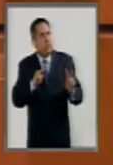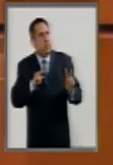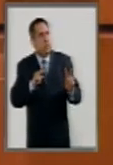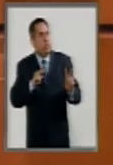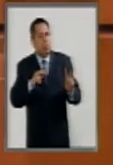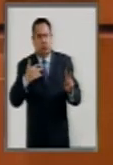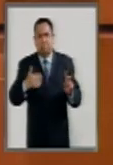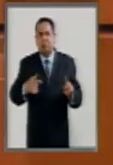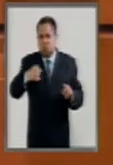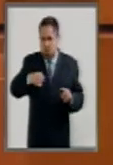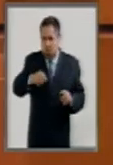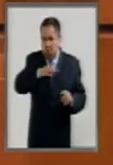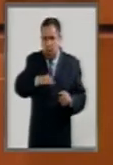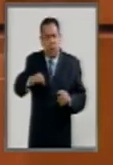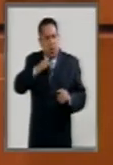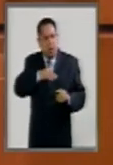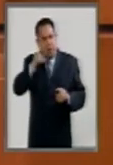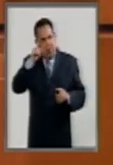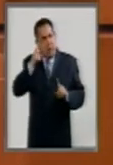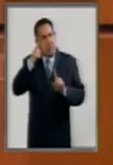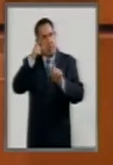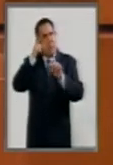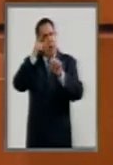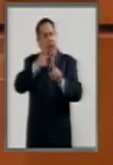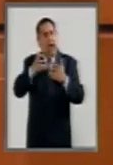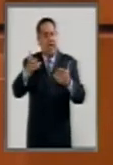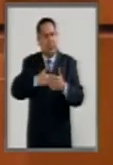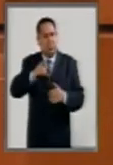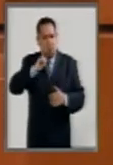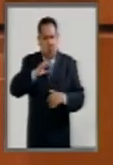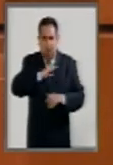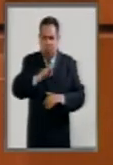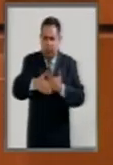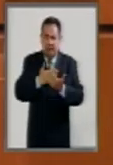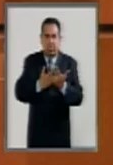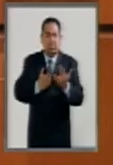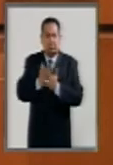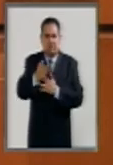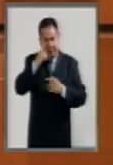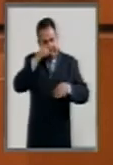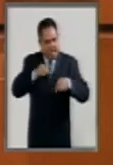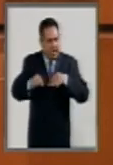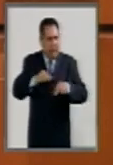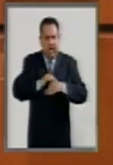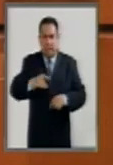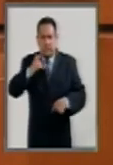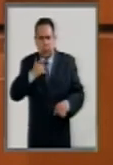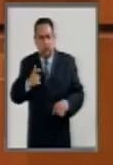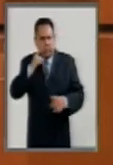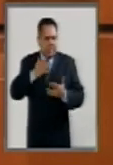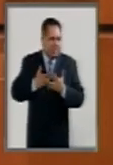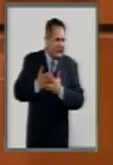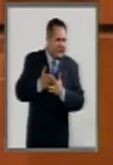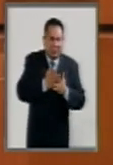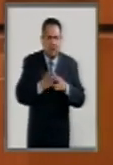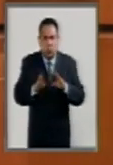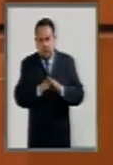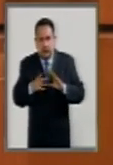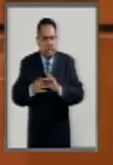la posibilidad concreta de lo que puede llegar una mujer que trabaja, que lucha, que se